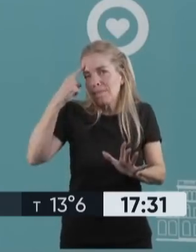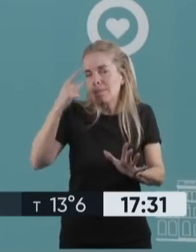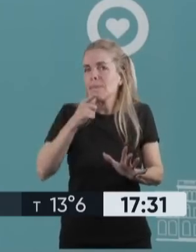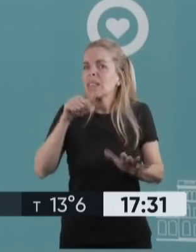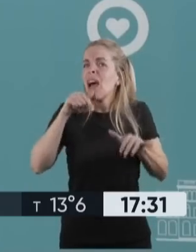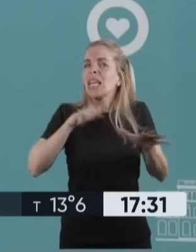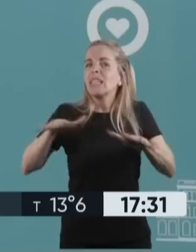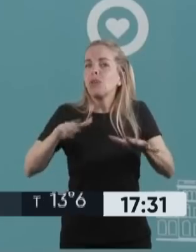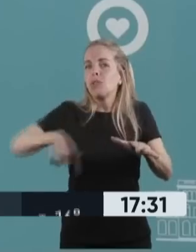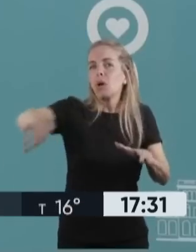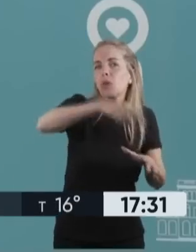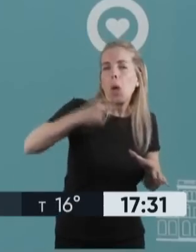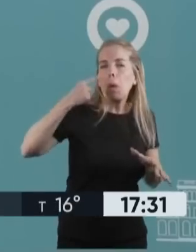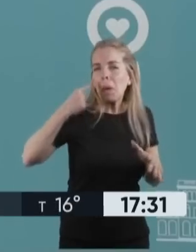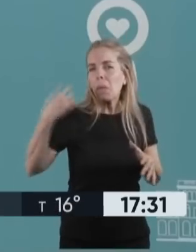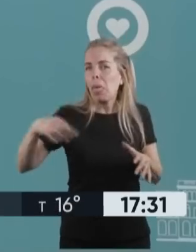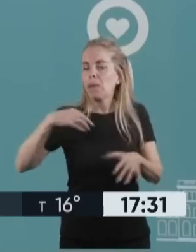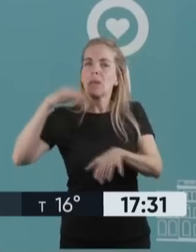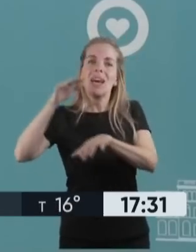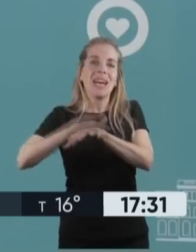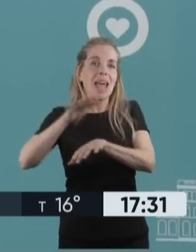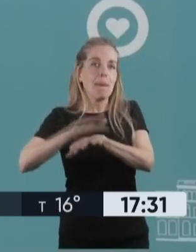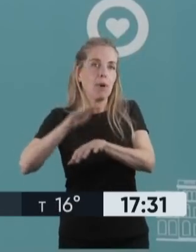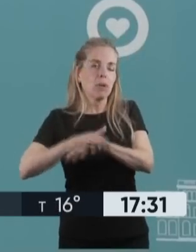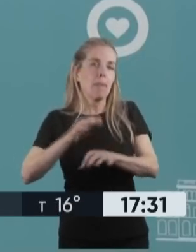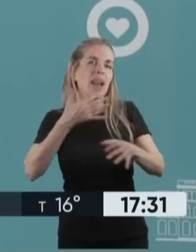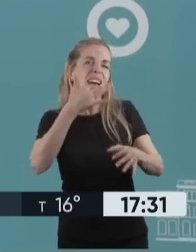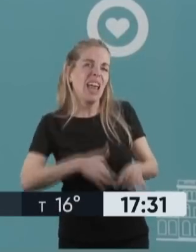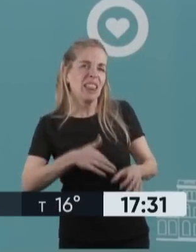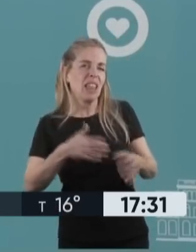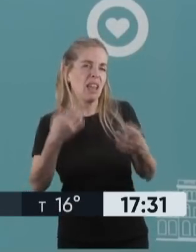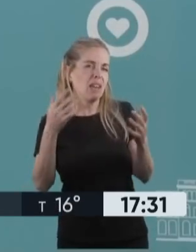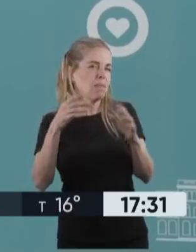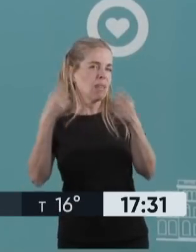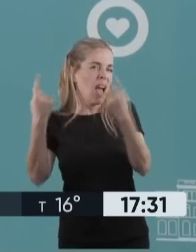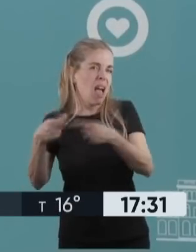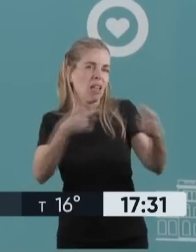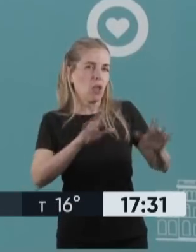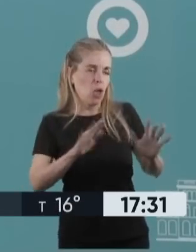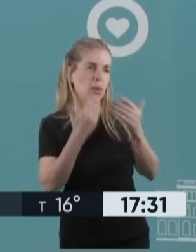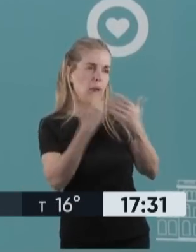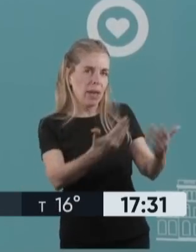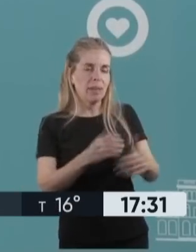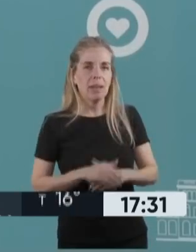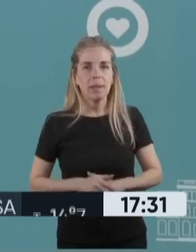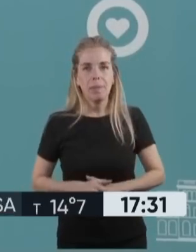vivimos deberíamos ser lo suficientemente responsables como para poder saber distinguir ya a esta altura una cosa de la otra. Muchas gracias,